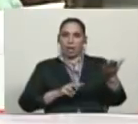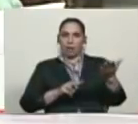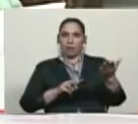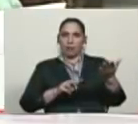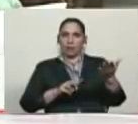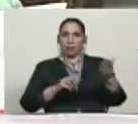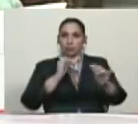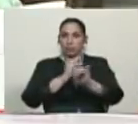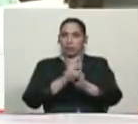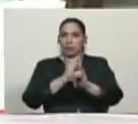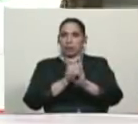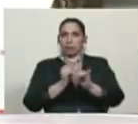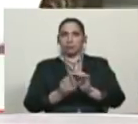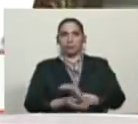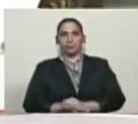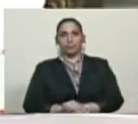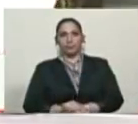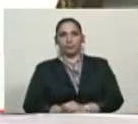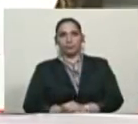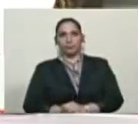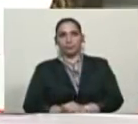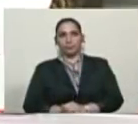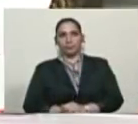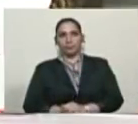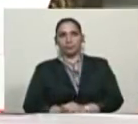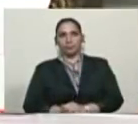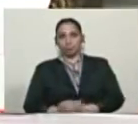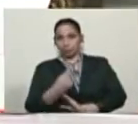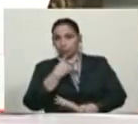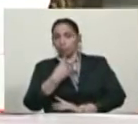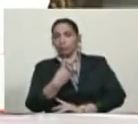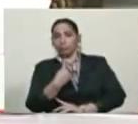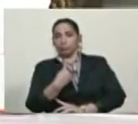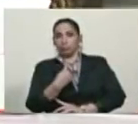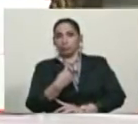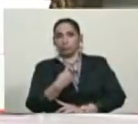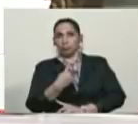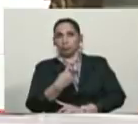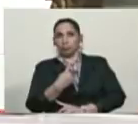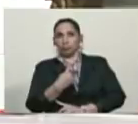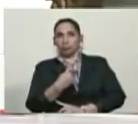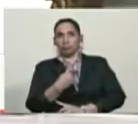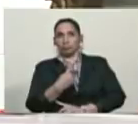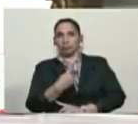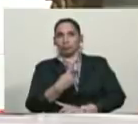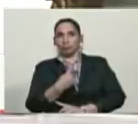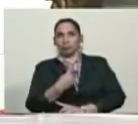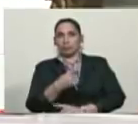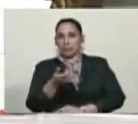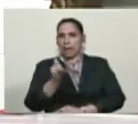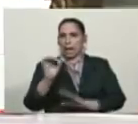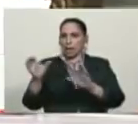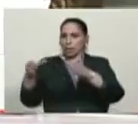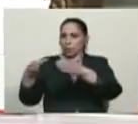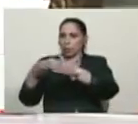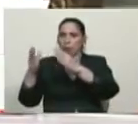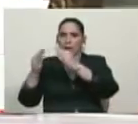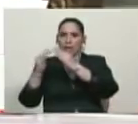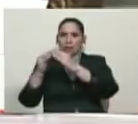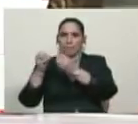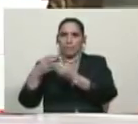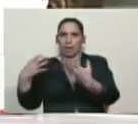internet dice mccain que él estaba en una reunión de la casa blanca